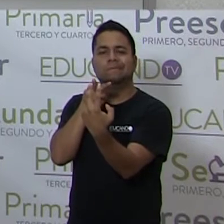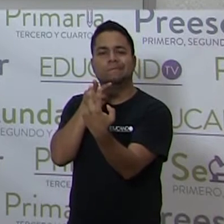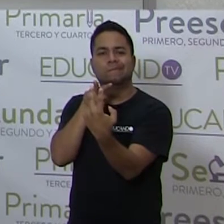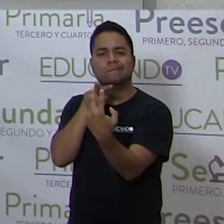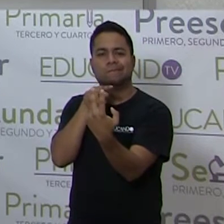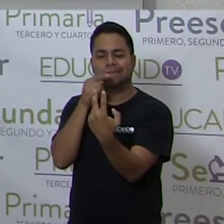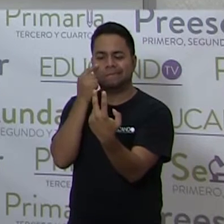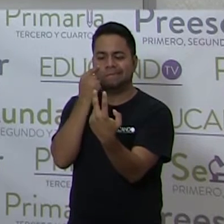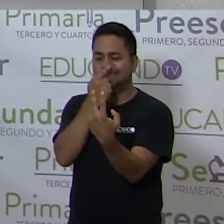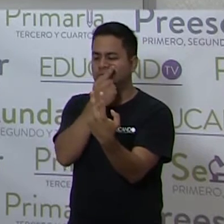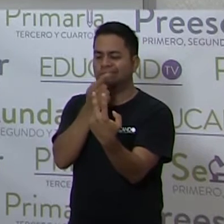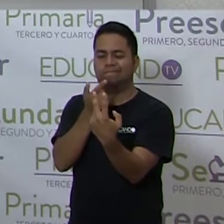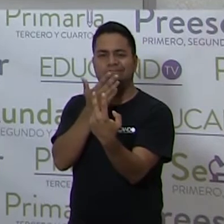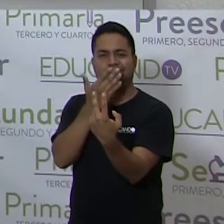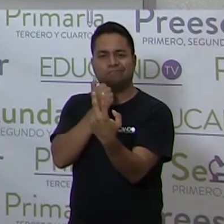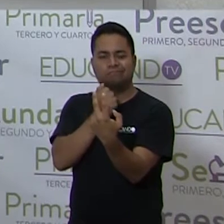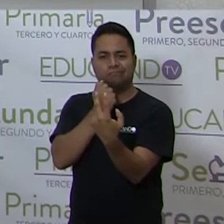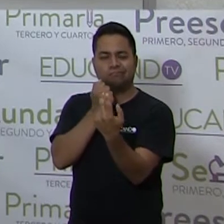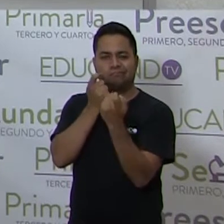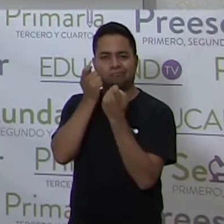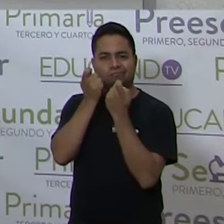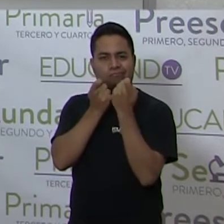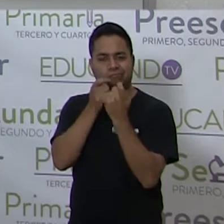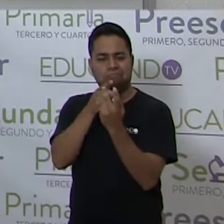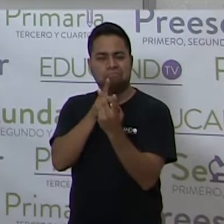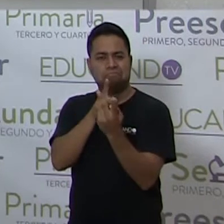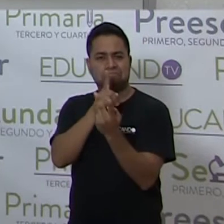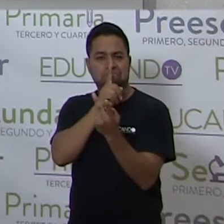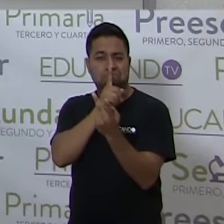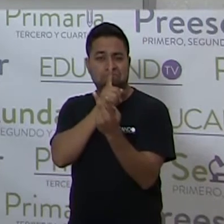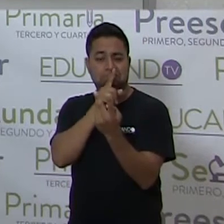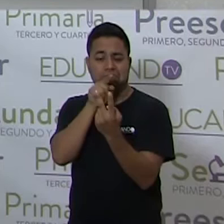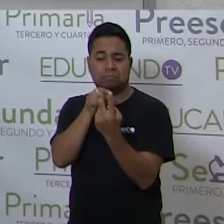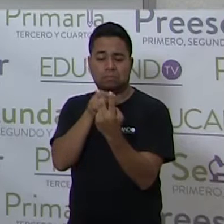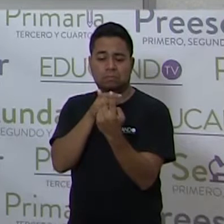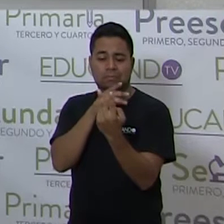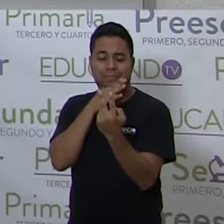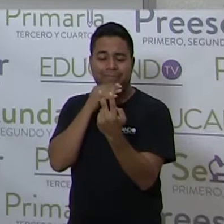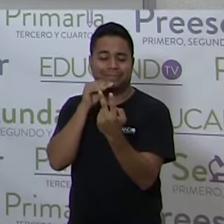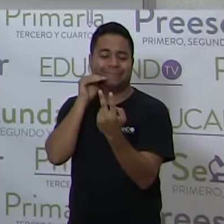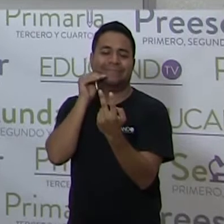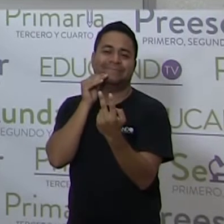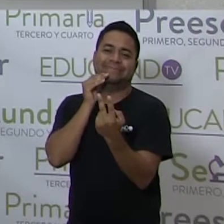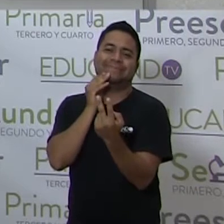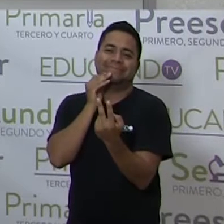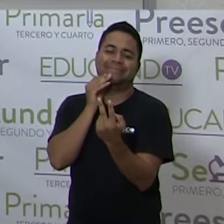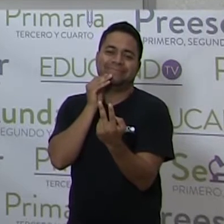Eran unos ojos inexpresivos y ausentes. Sonrió enternecido.